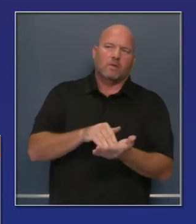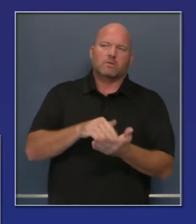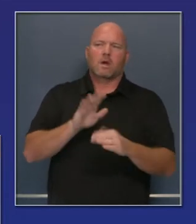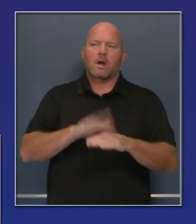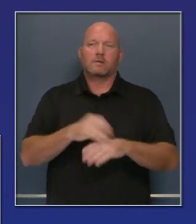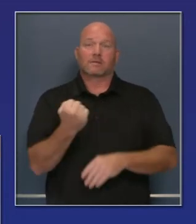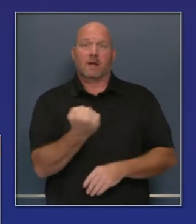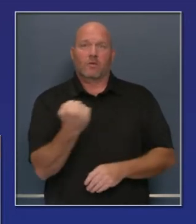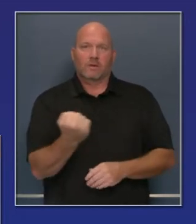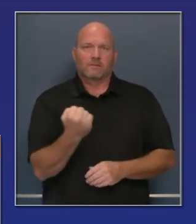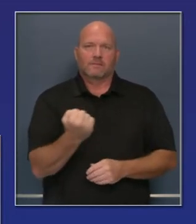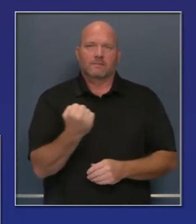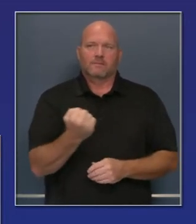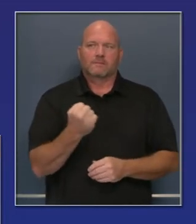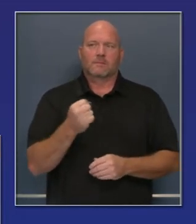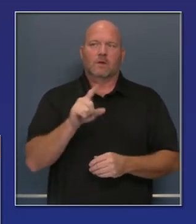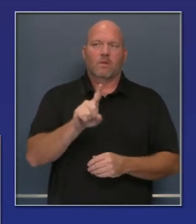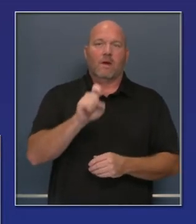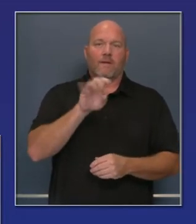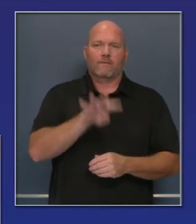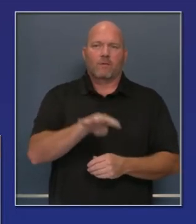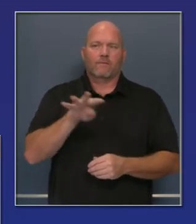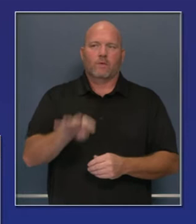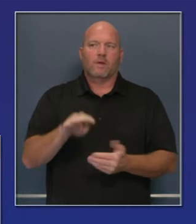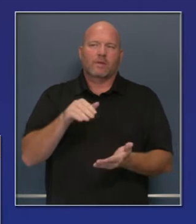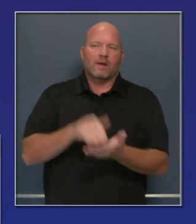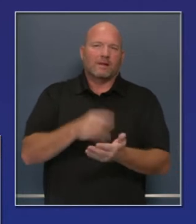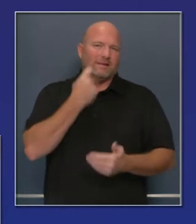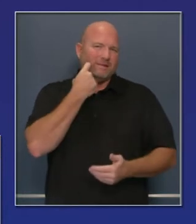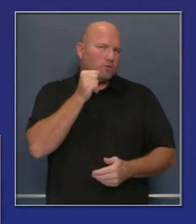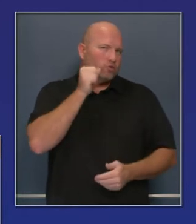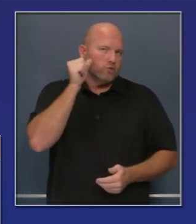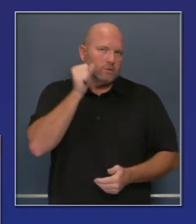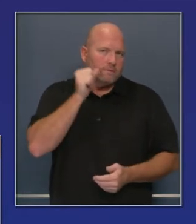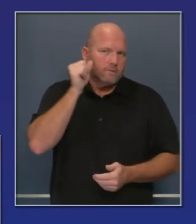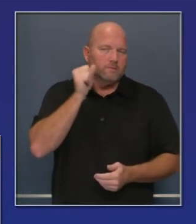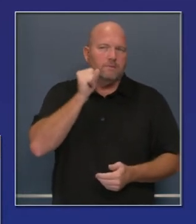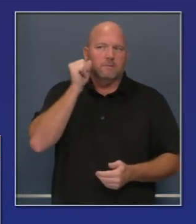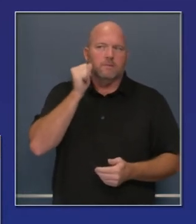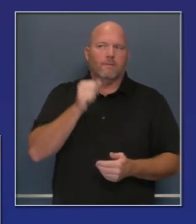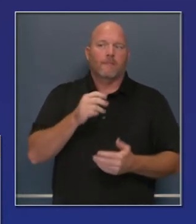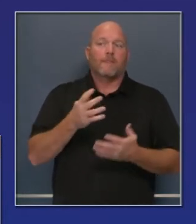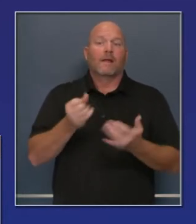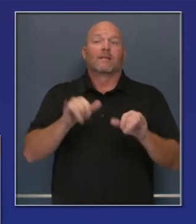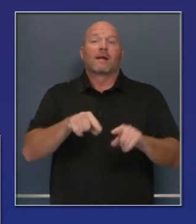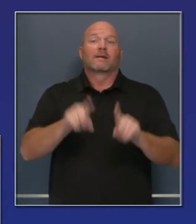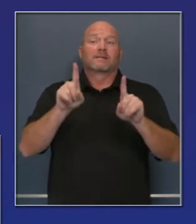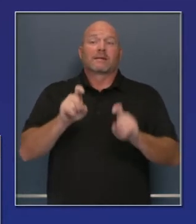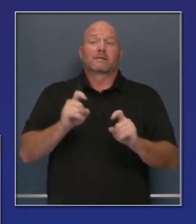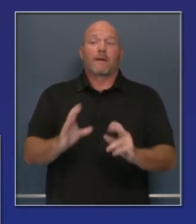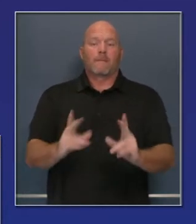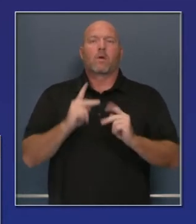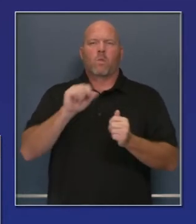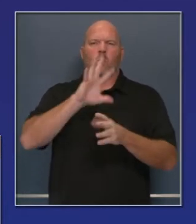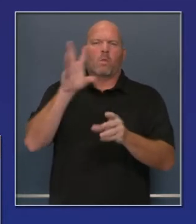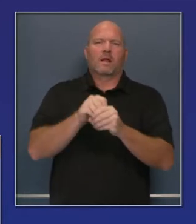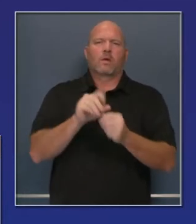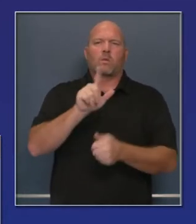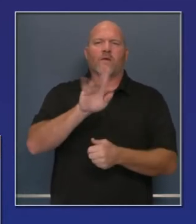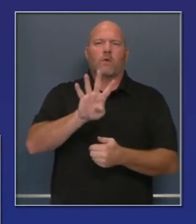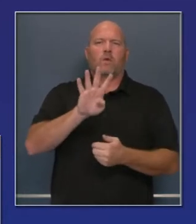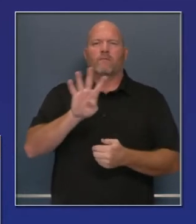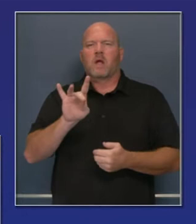hecho, el sábado como 144,000 pruebas que se hicieron apenas ayer. Obtenemos los resultados de estas pruebas dentro